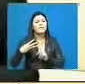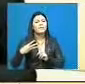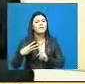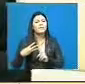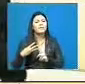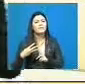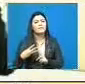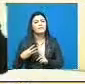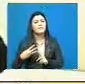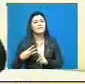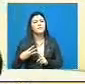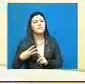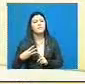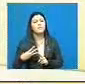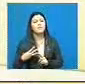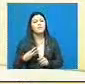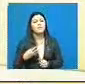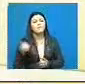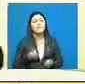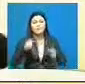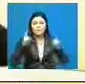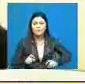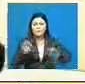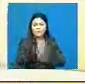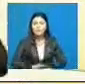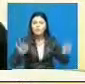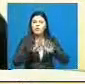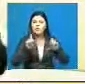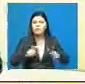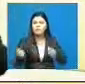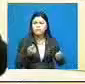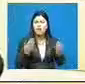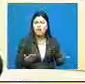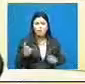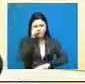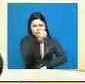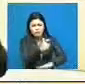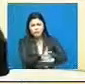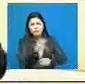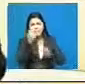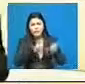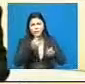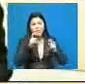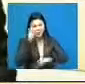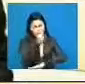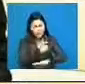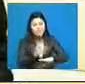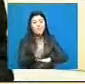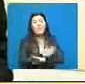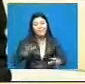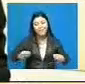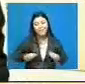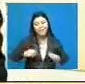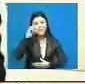tercera pata, las medidas de regulación y supervisión financiera que se adoptaron después de la crisis